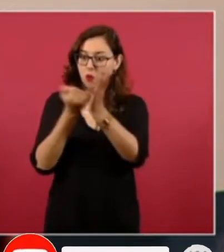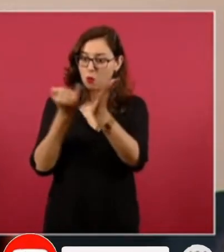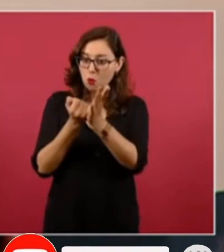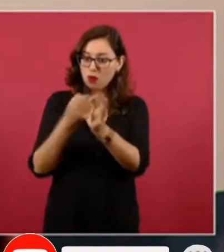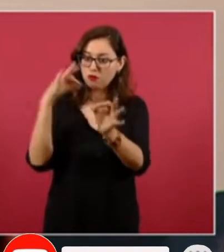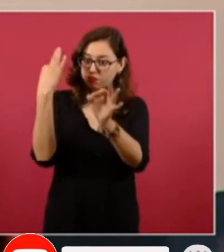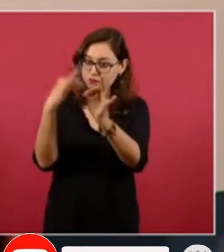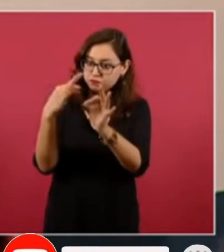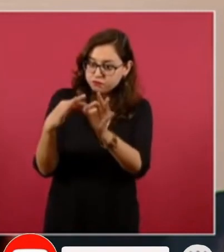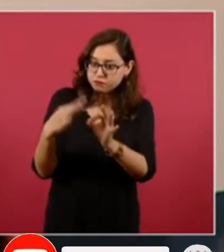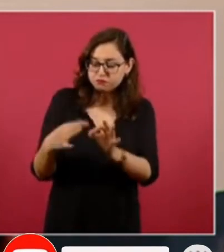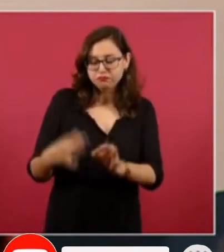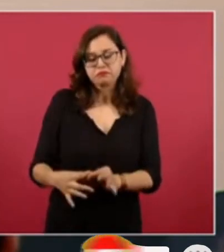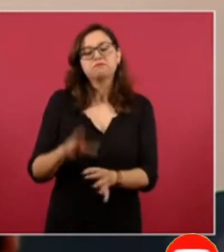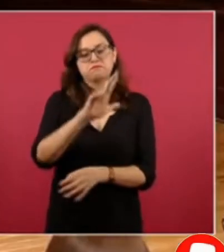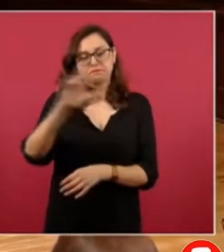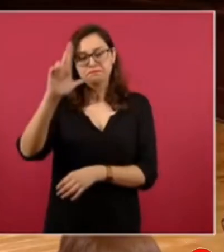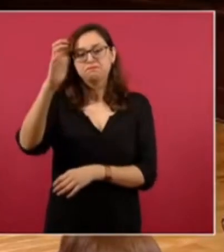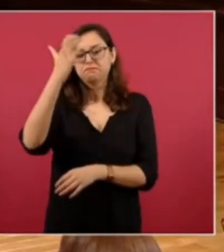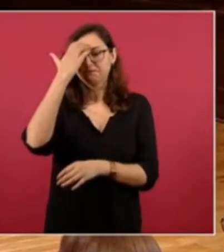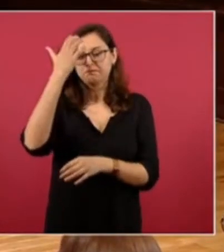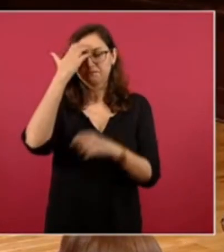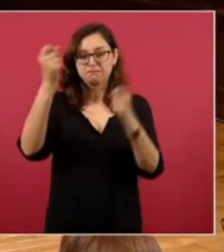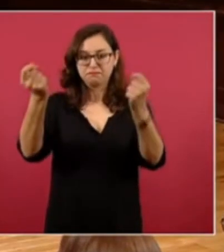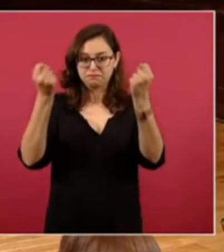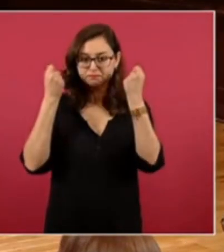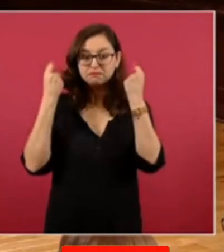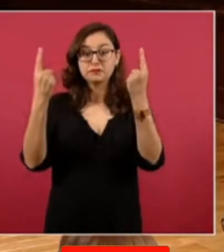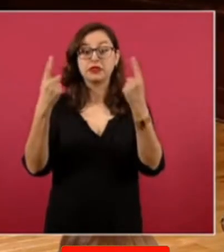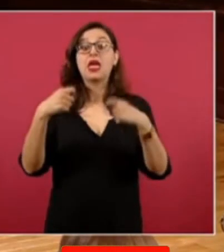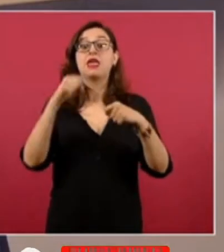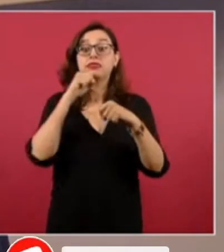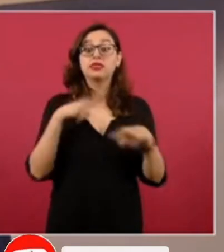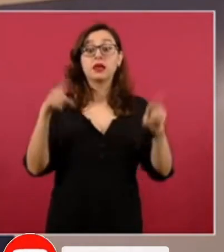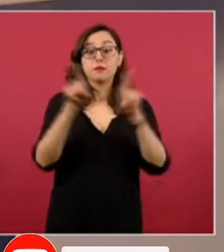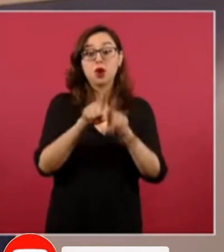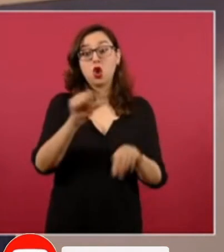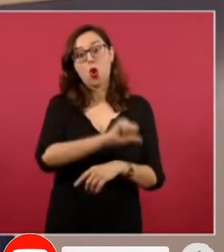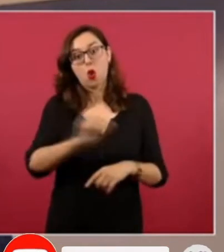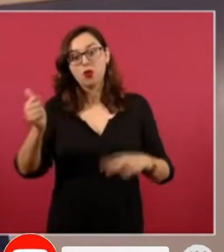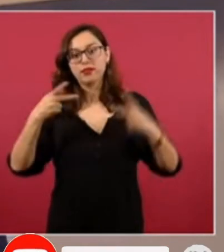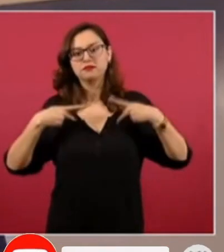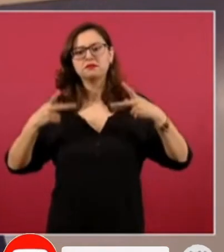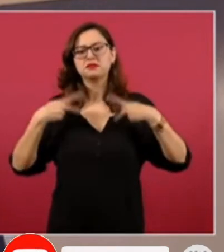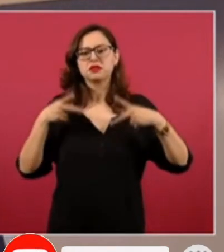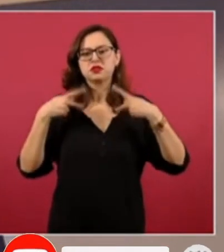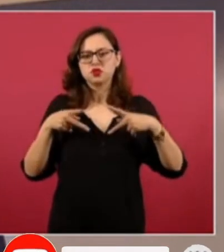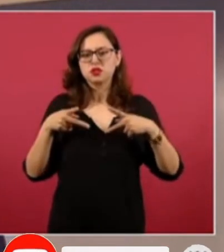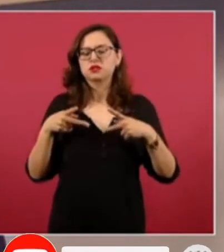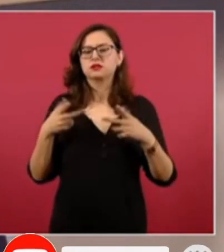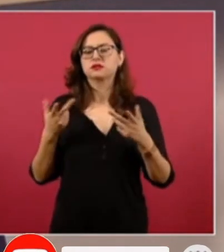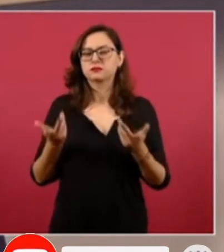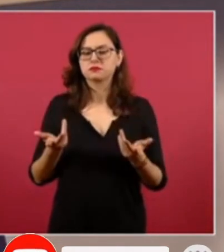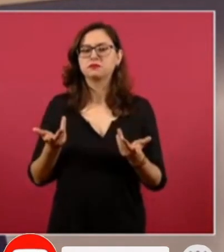son sujetos de impuestos, que todos